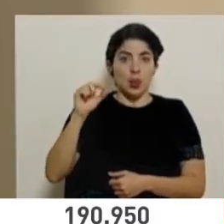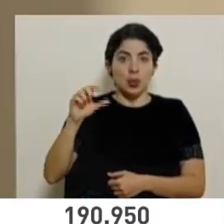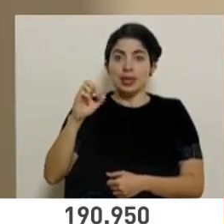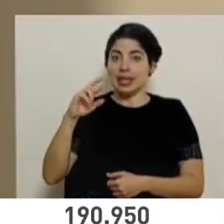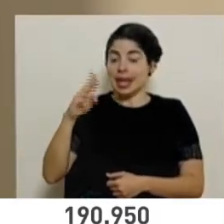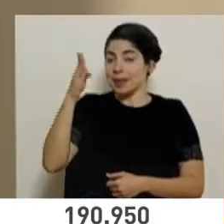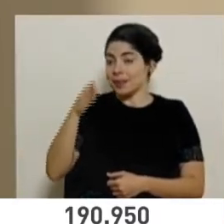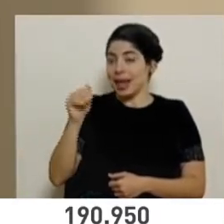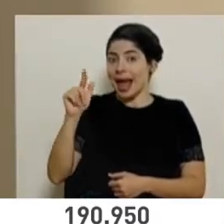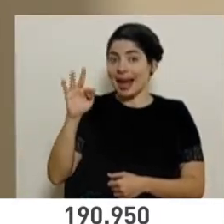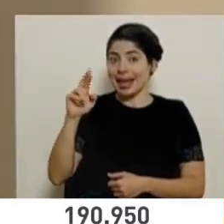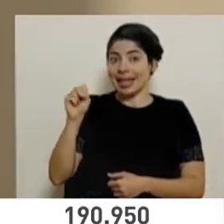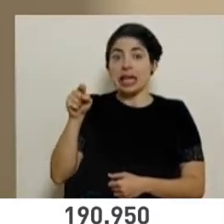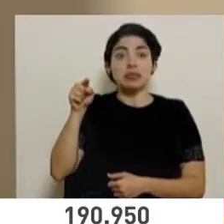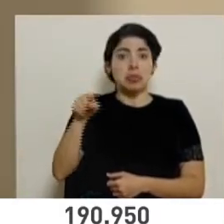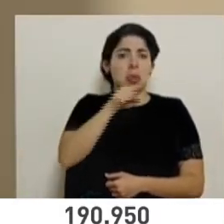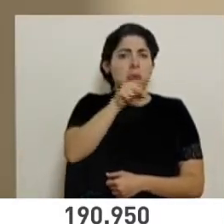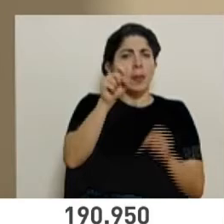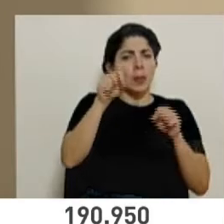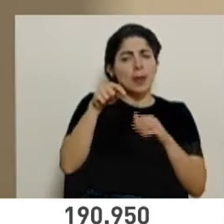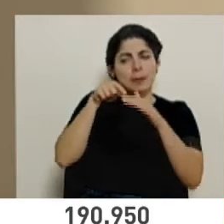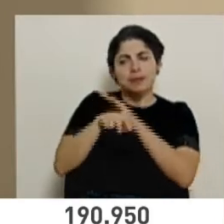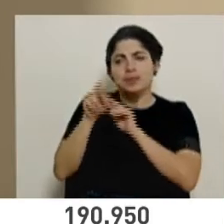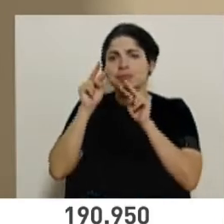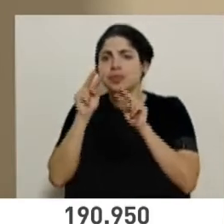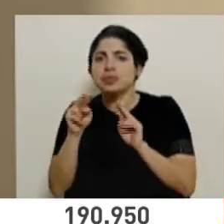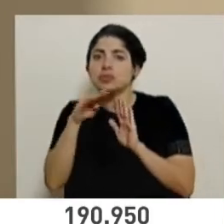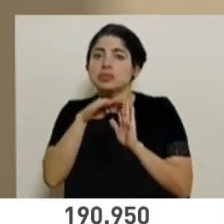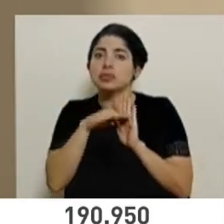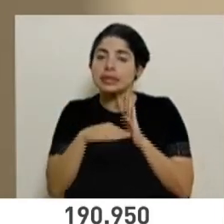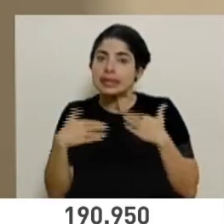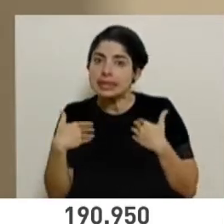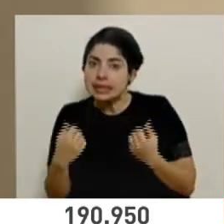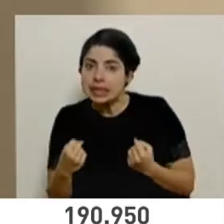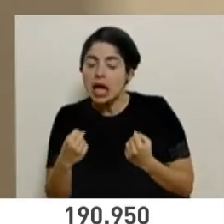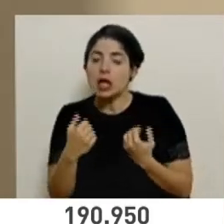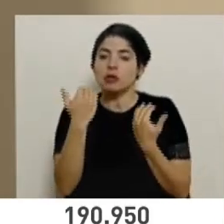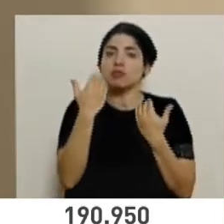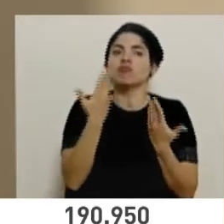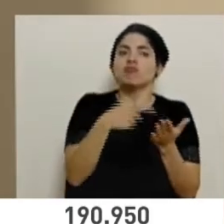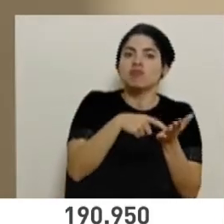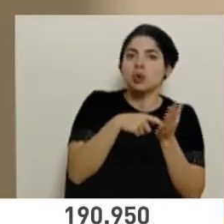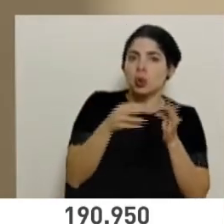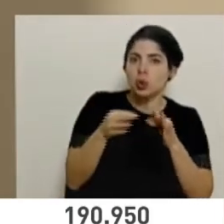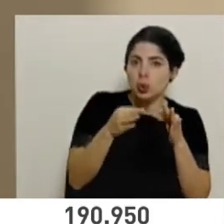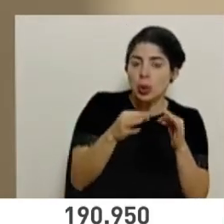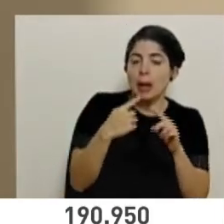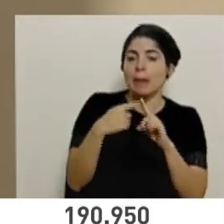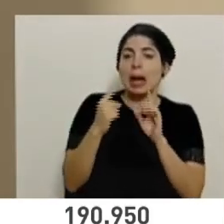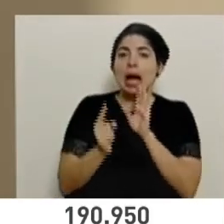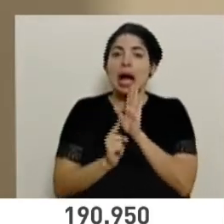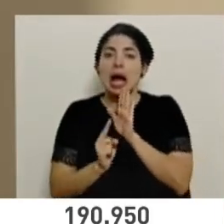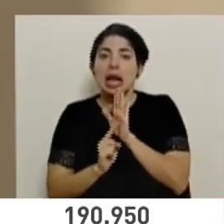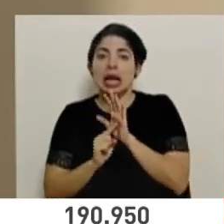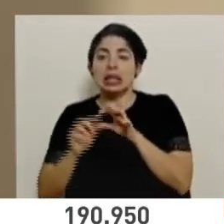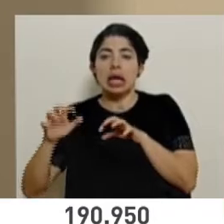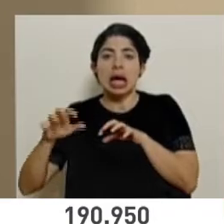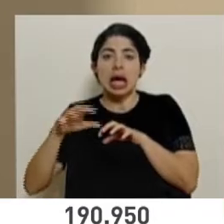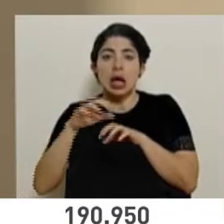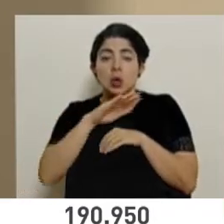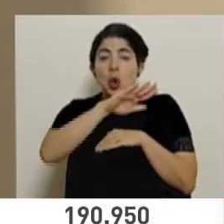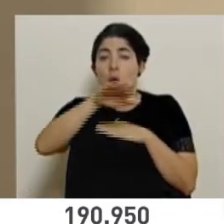presidencia.go.cr/alertas, el sitio en donde ustedes pueden consultar las medidas sanitarias, la lista de requisitos turísticos y las alertas en los distintos